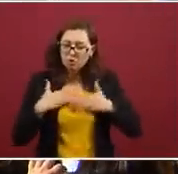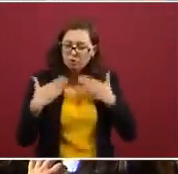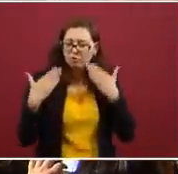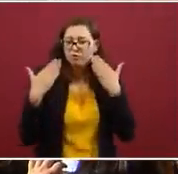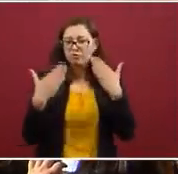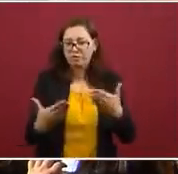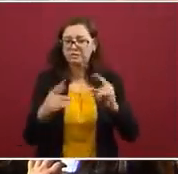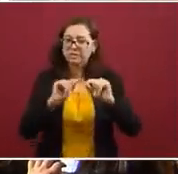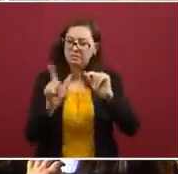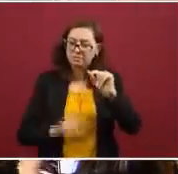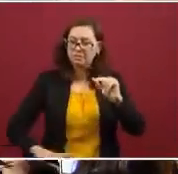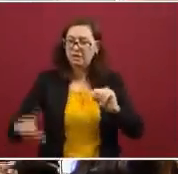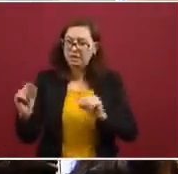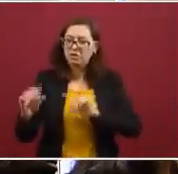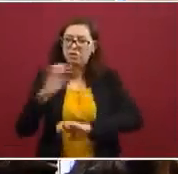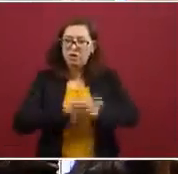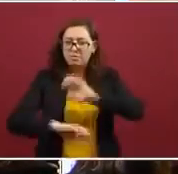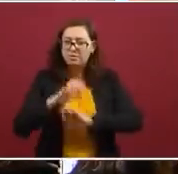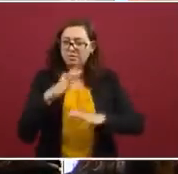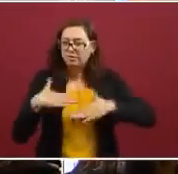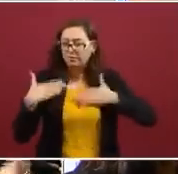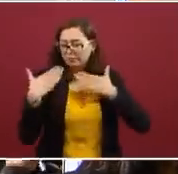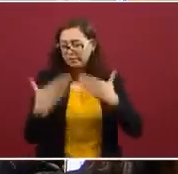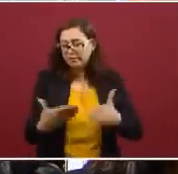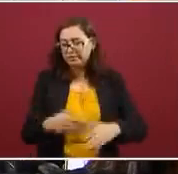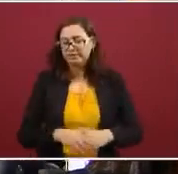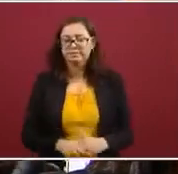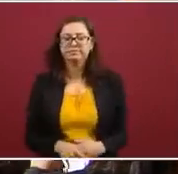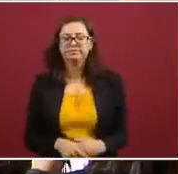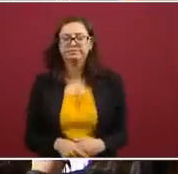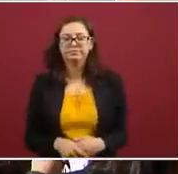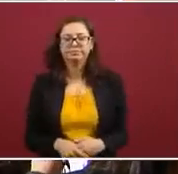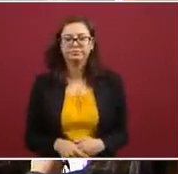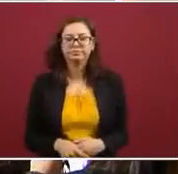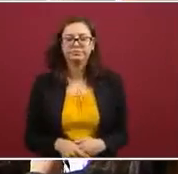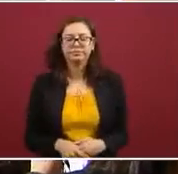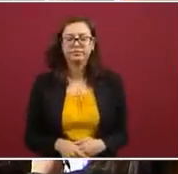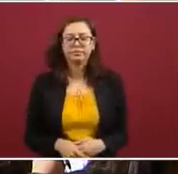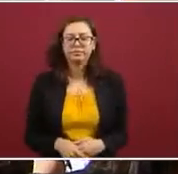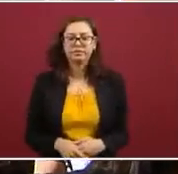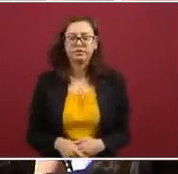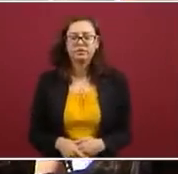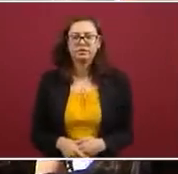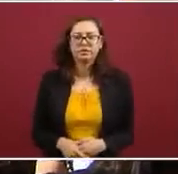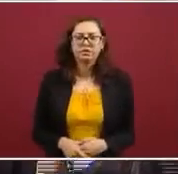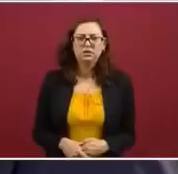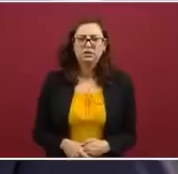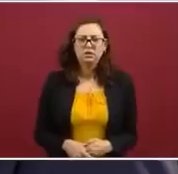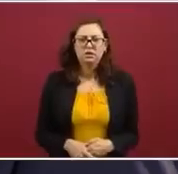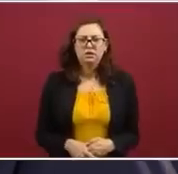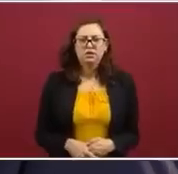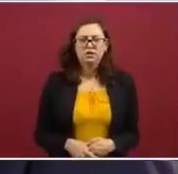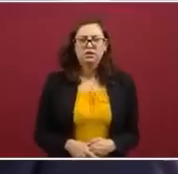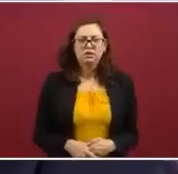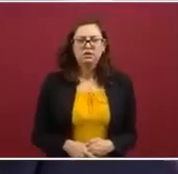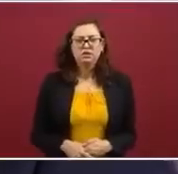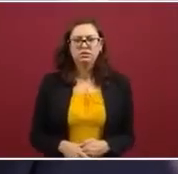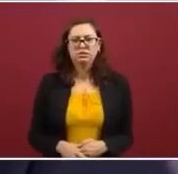nuestro país y a nuestra empresa. No podemos dejar de mencionar que una de las